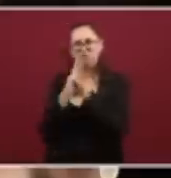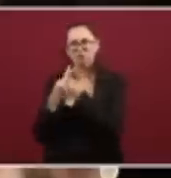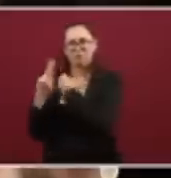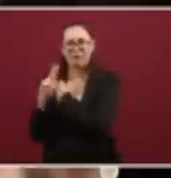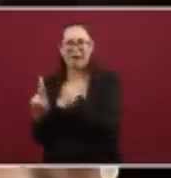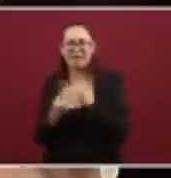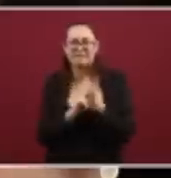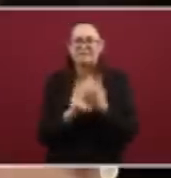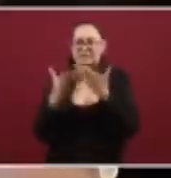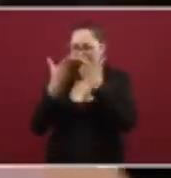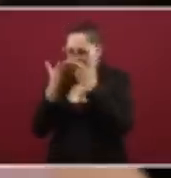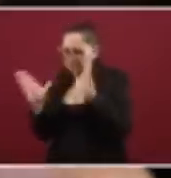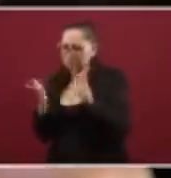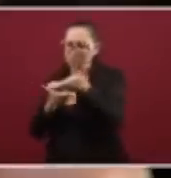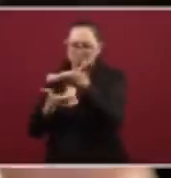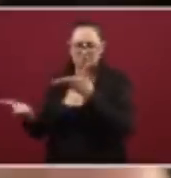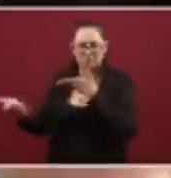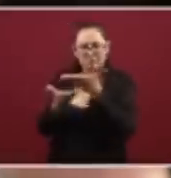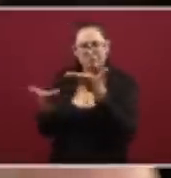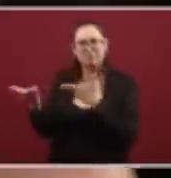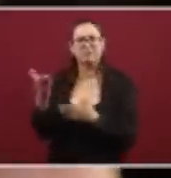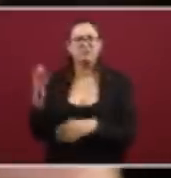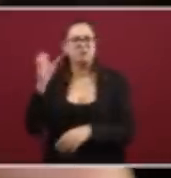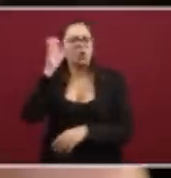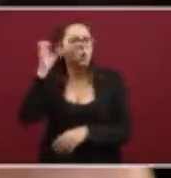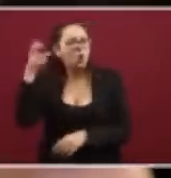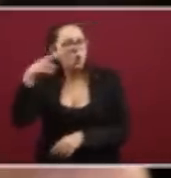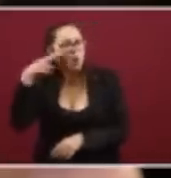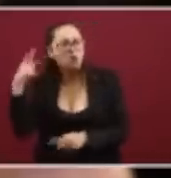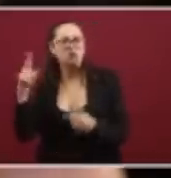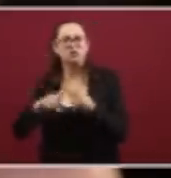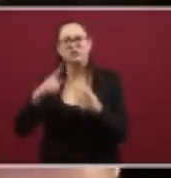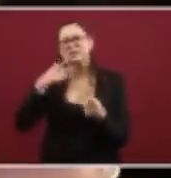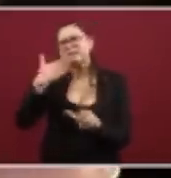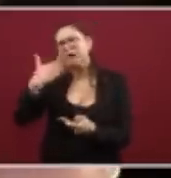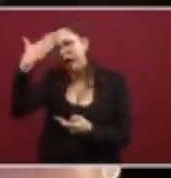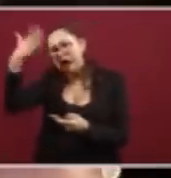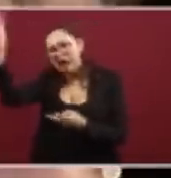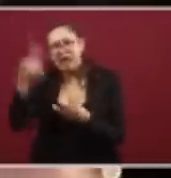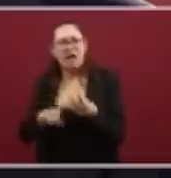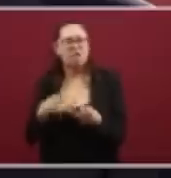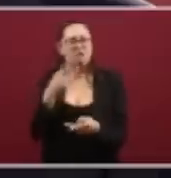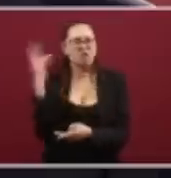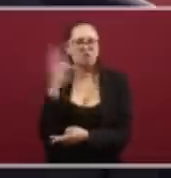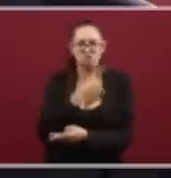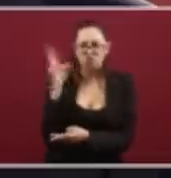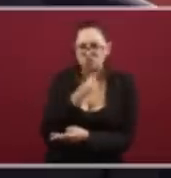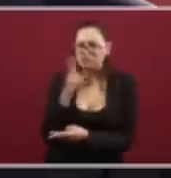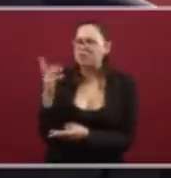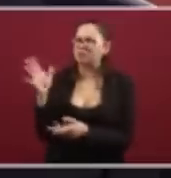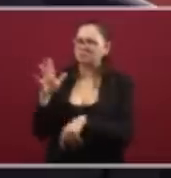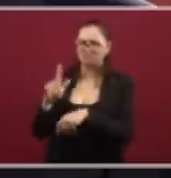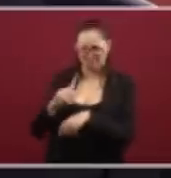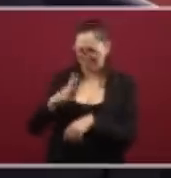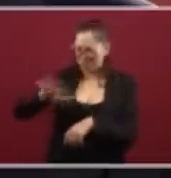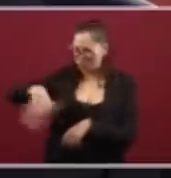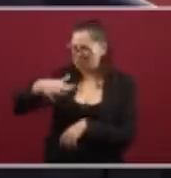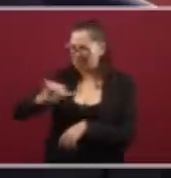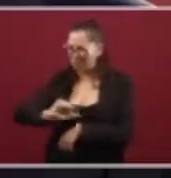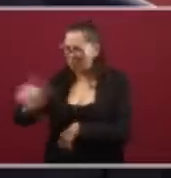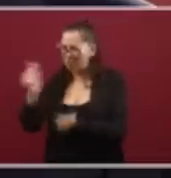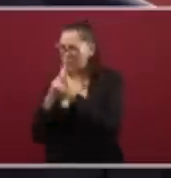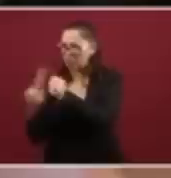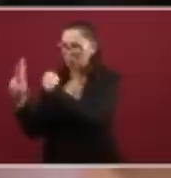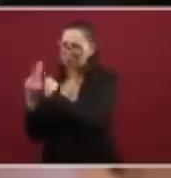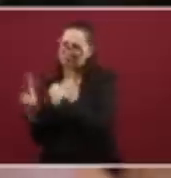más a intercambio comercial con china arabia a rusia y que haya mayor inversión de ellos para